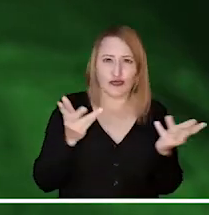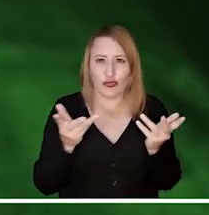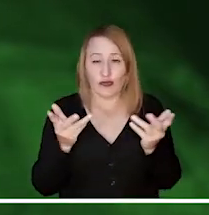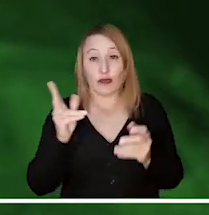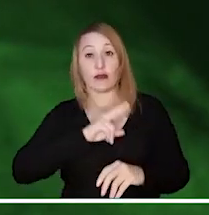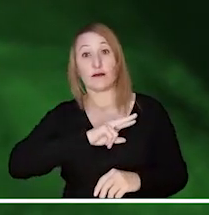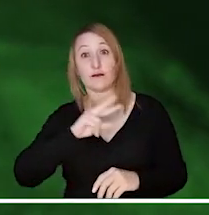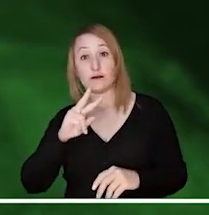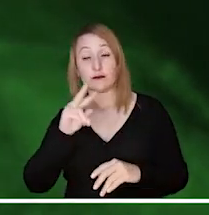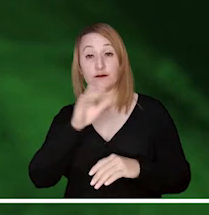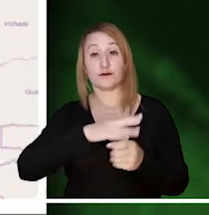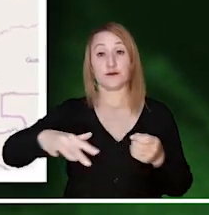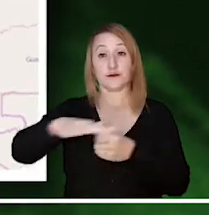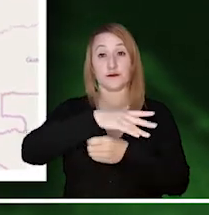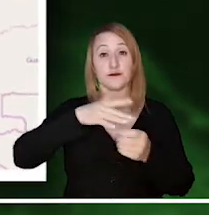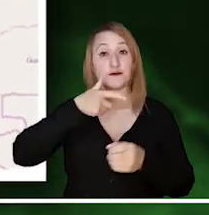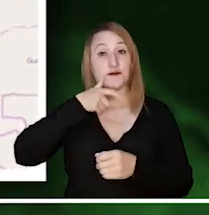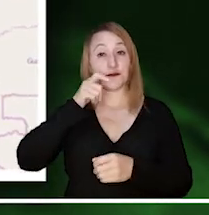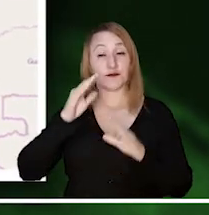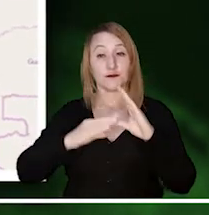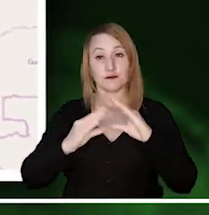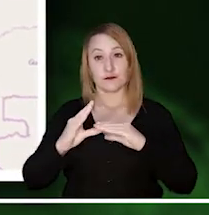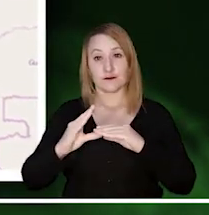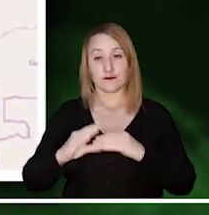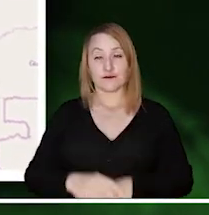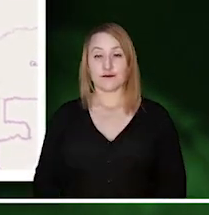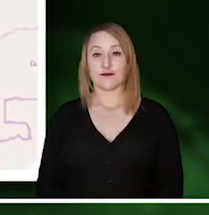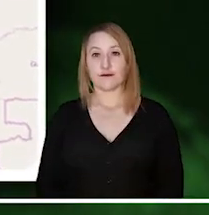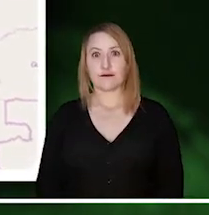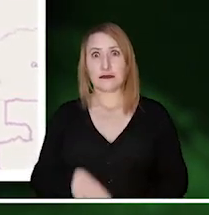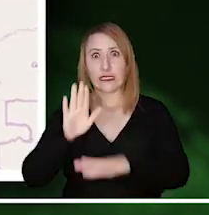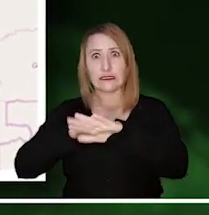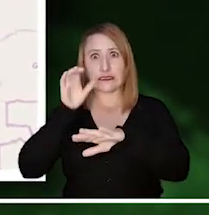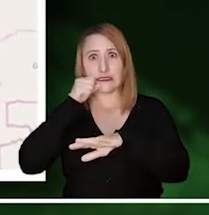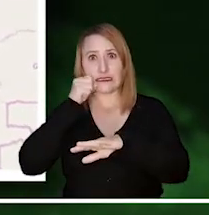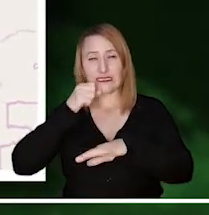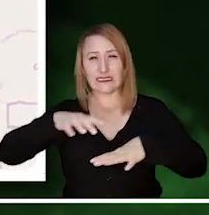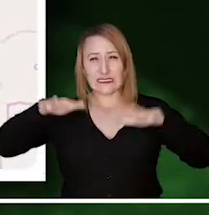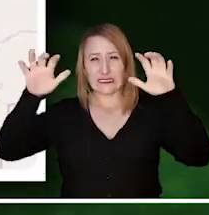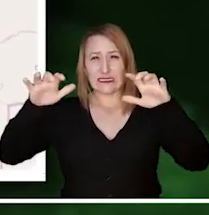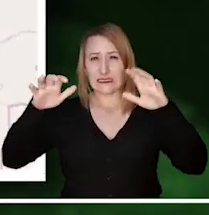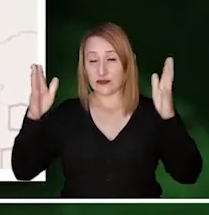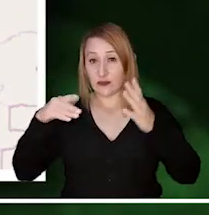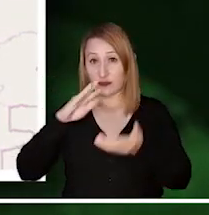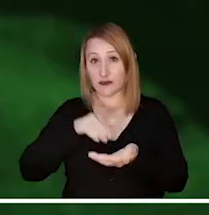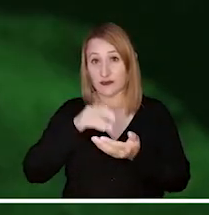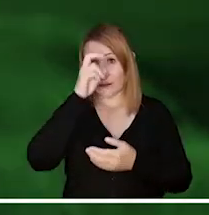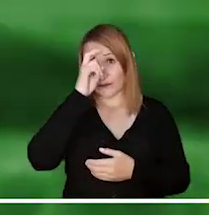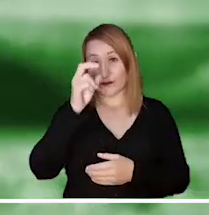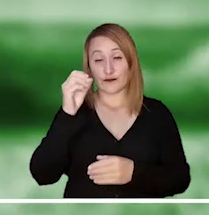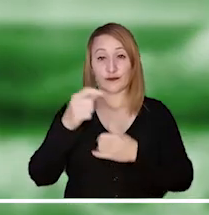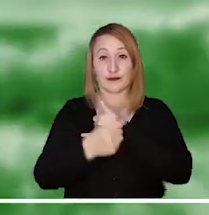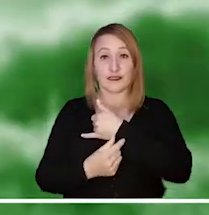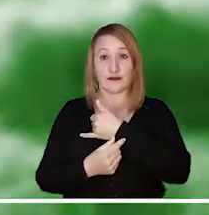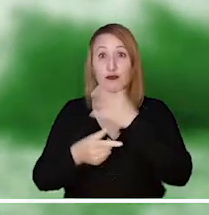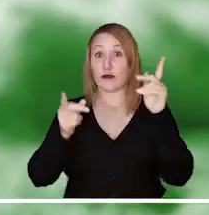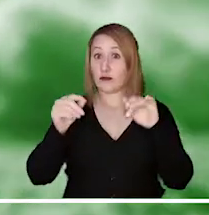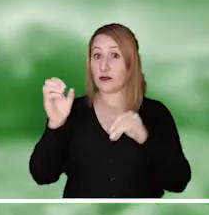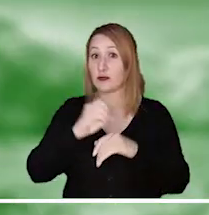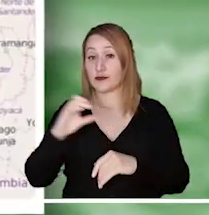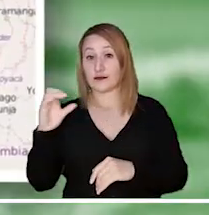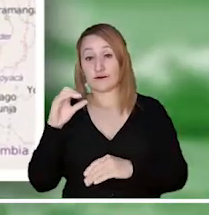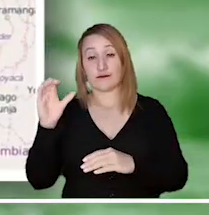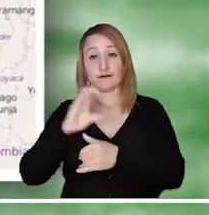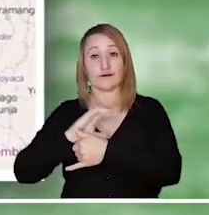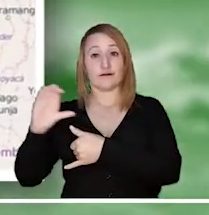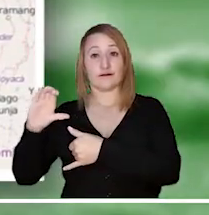Alerta roja por alta probabilidad de deslizamientos de tierra en Valle del Cauca, Cundinamarca, Caldas y Cauca. Alerta naranja